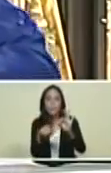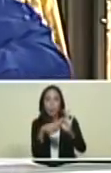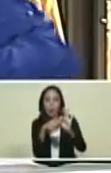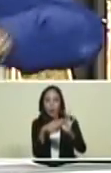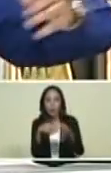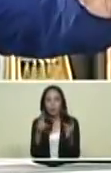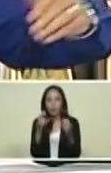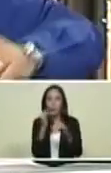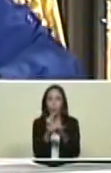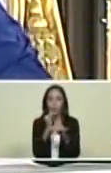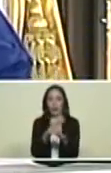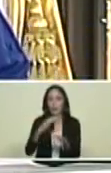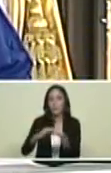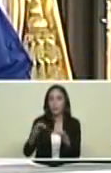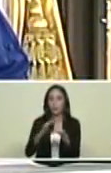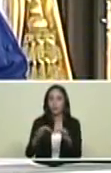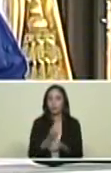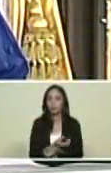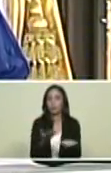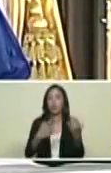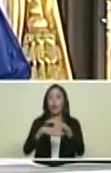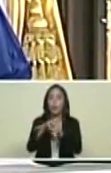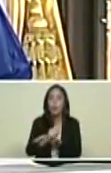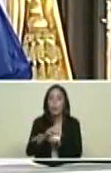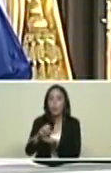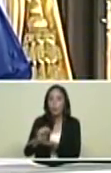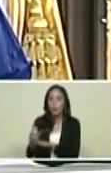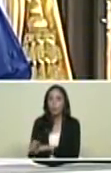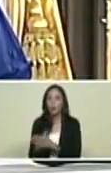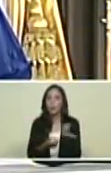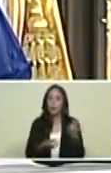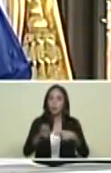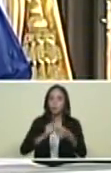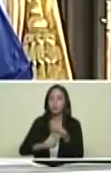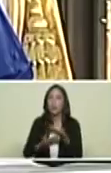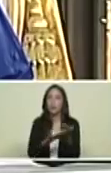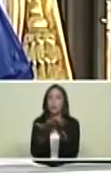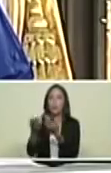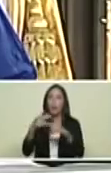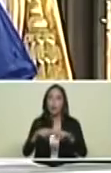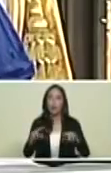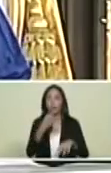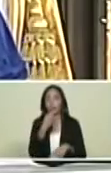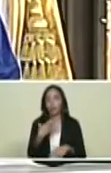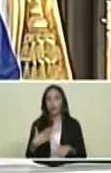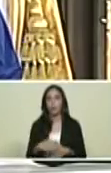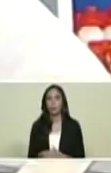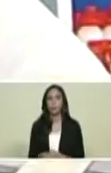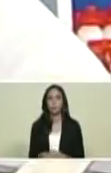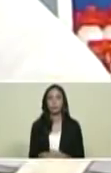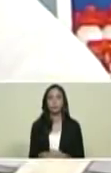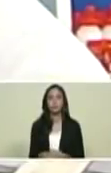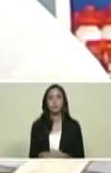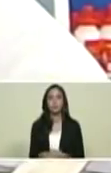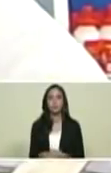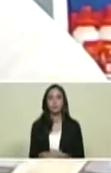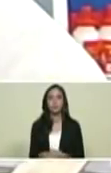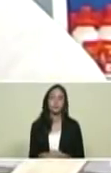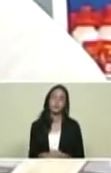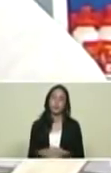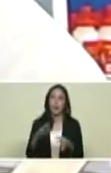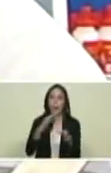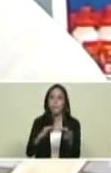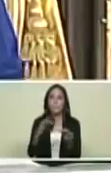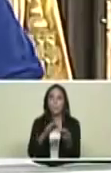las niñas hecha uniforme. ¿Qué te parece esto? Una belleza, dice Héctor Rodríguez. El petro, con